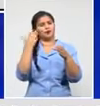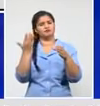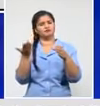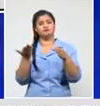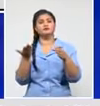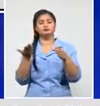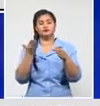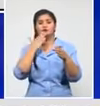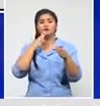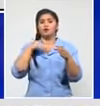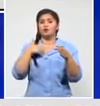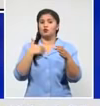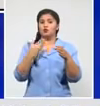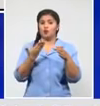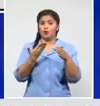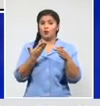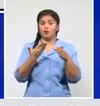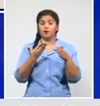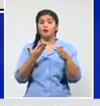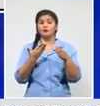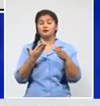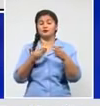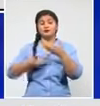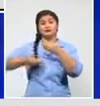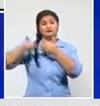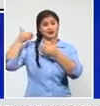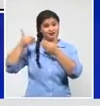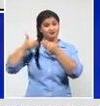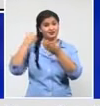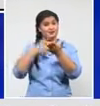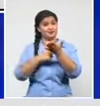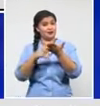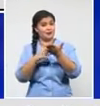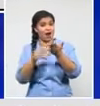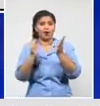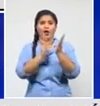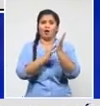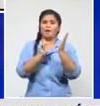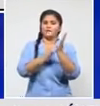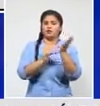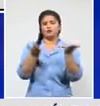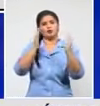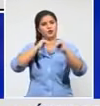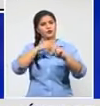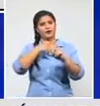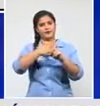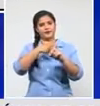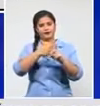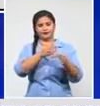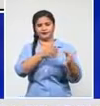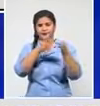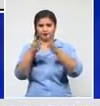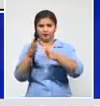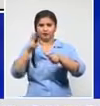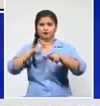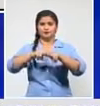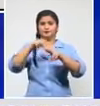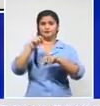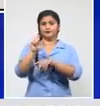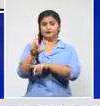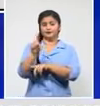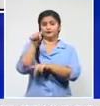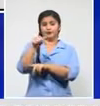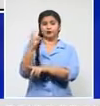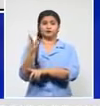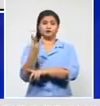cómo hace varias semanas y varios meses. En el caso de Holguín, con 3 casos que se han